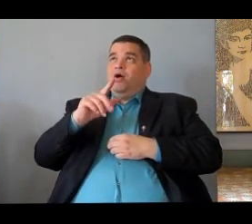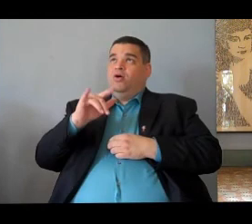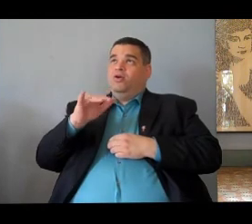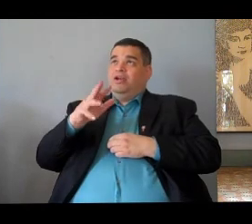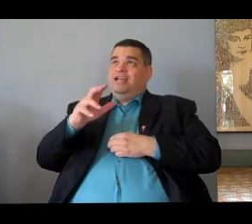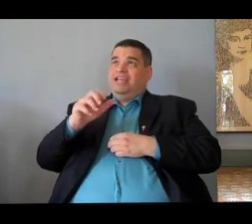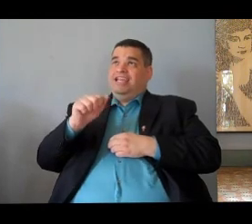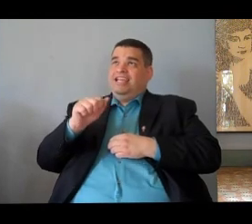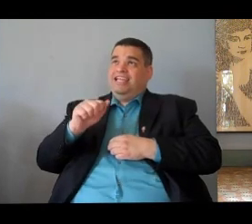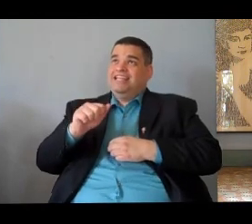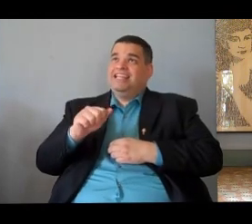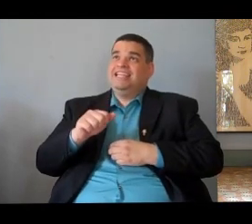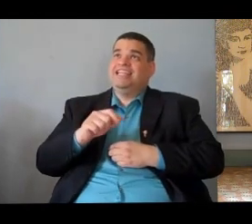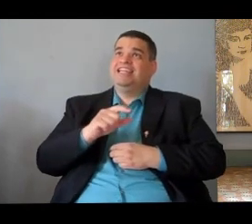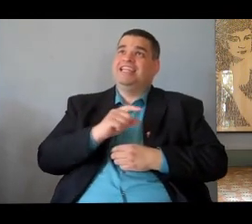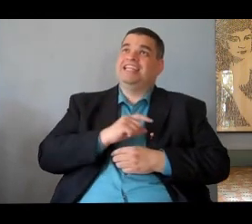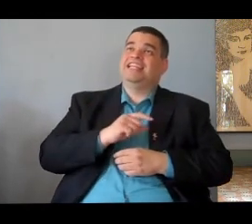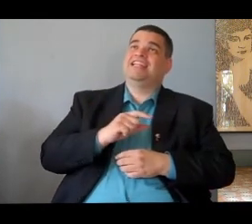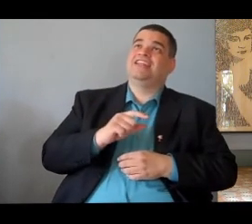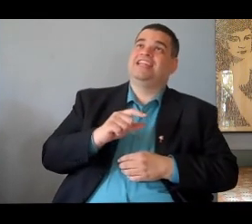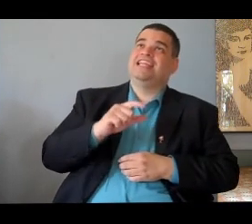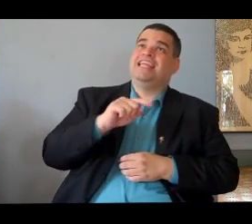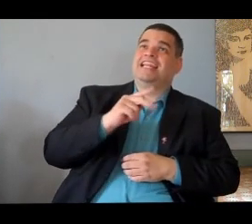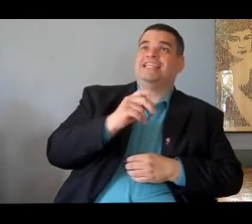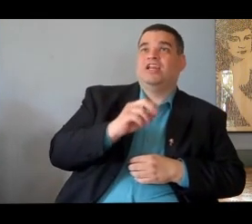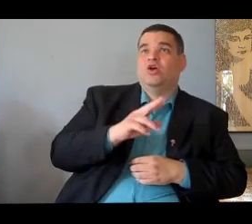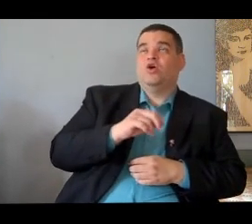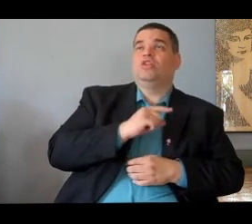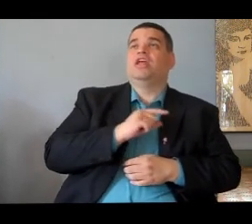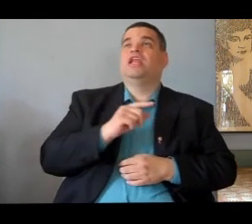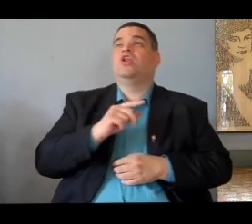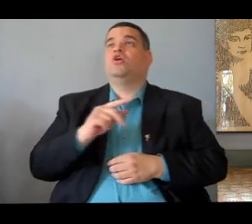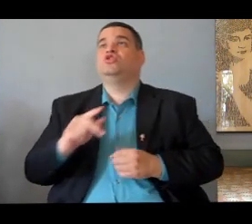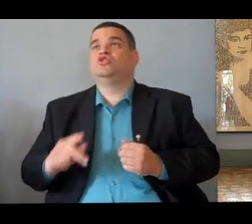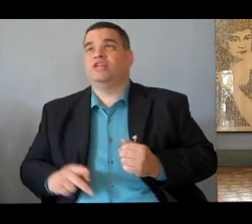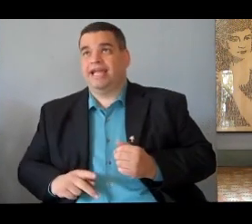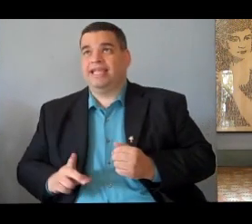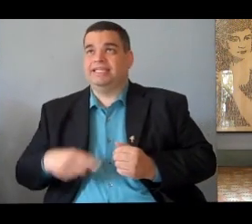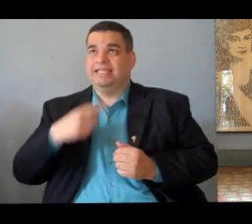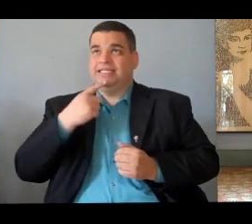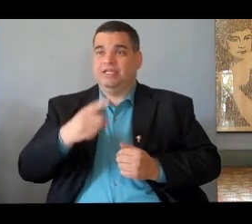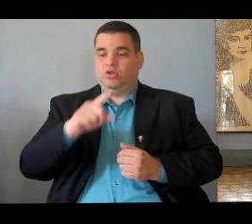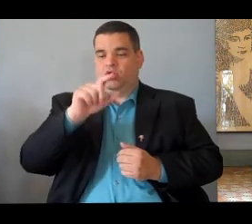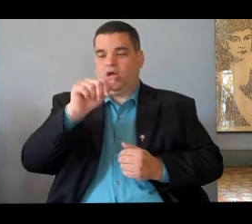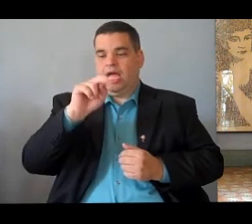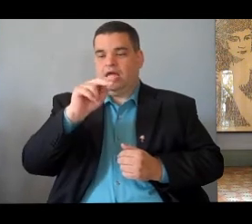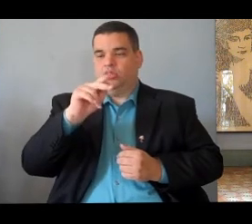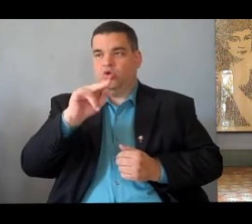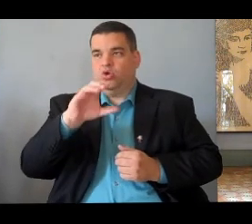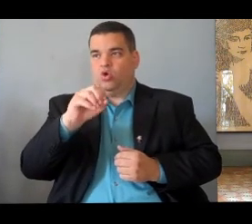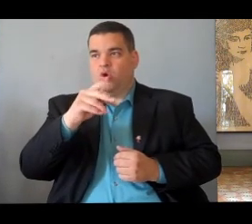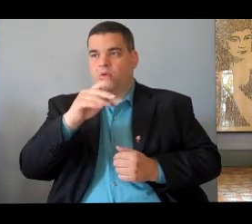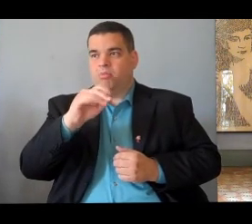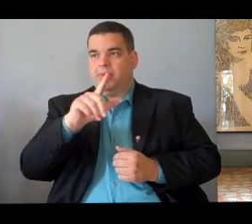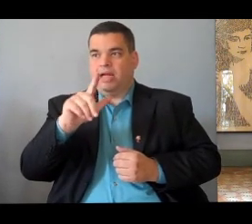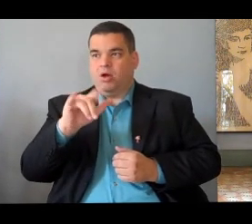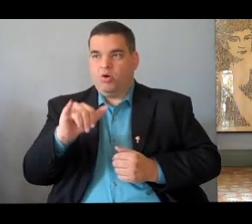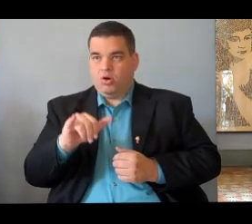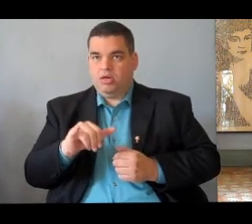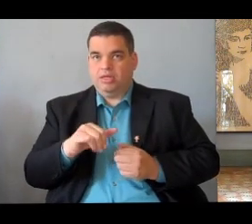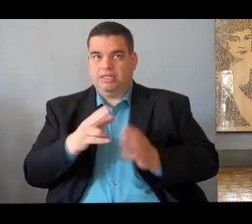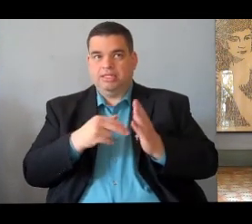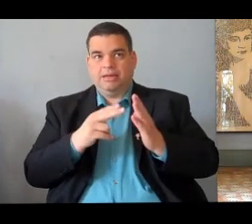El rey de los tenores... Y el tenor de los reyes. Así se le conocía a don Antonio Paoli. Que también qué está ahí en